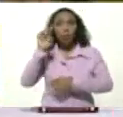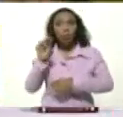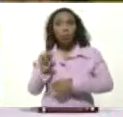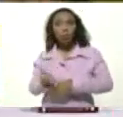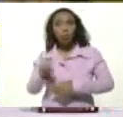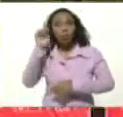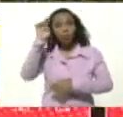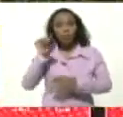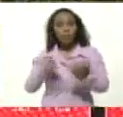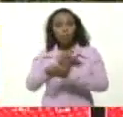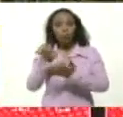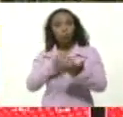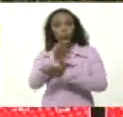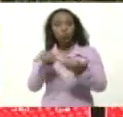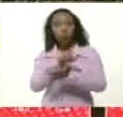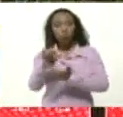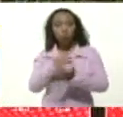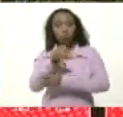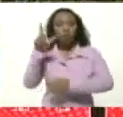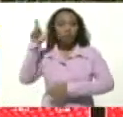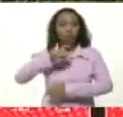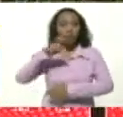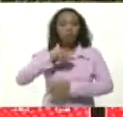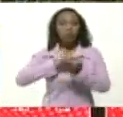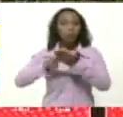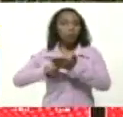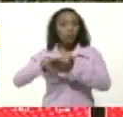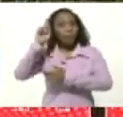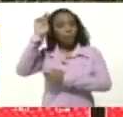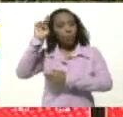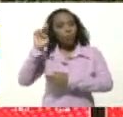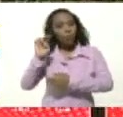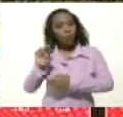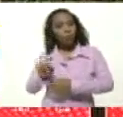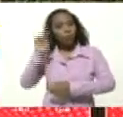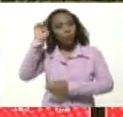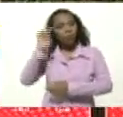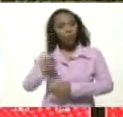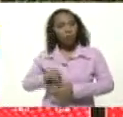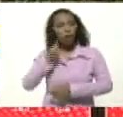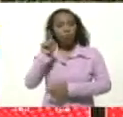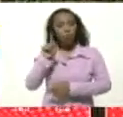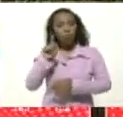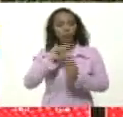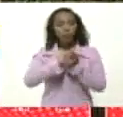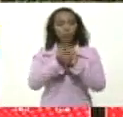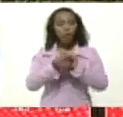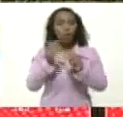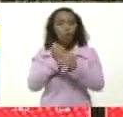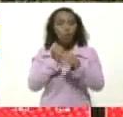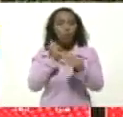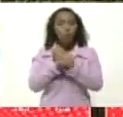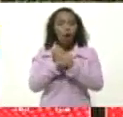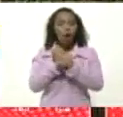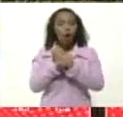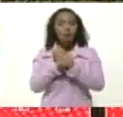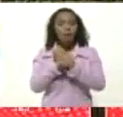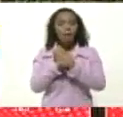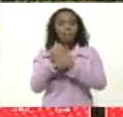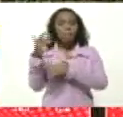de problemas, necesidades, soluciones, diario, diario, que tú te conviertas en un